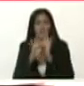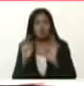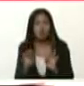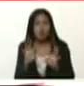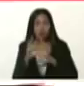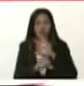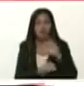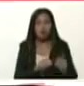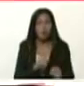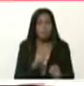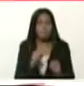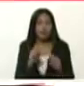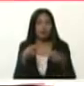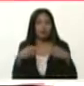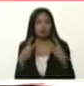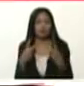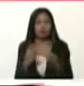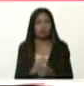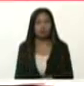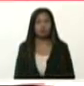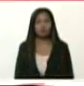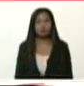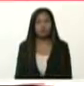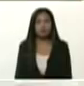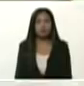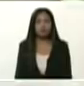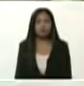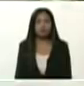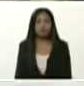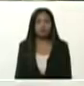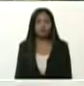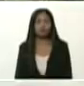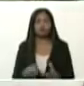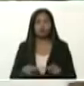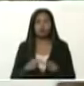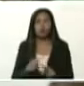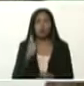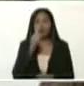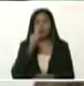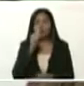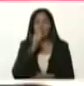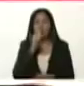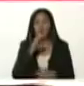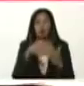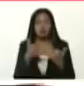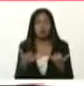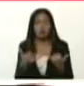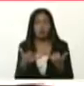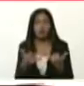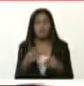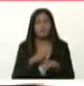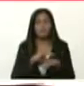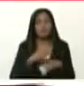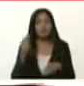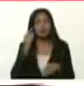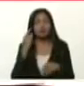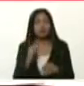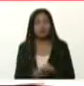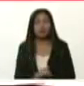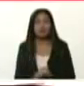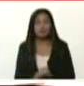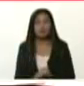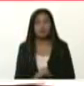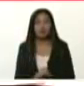compra de transformadores. En el sector agua potable, oído, ministra, compañera, sector de